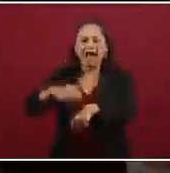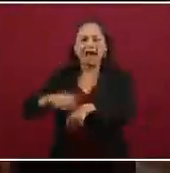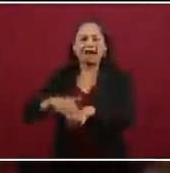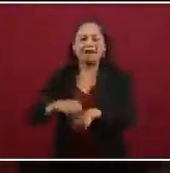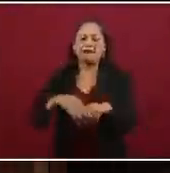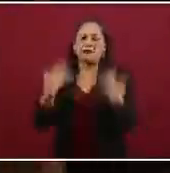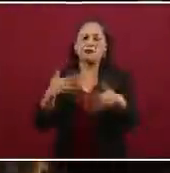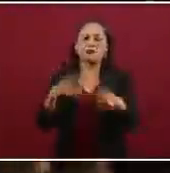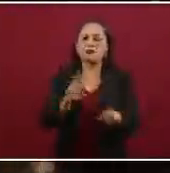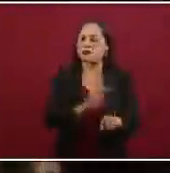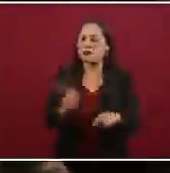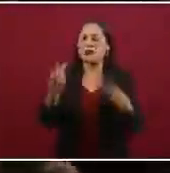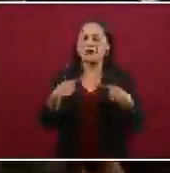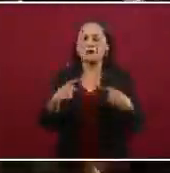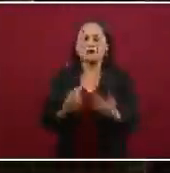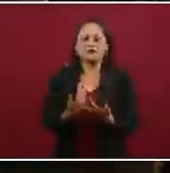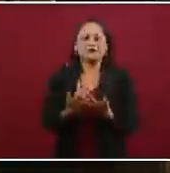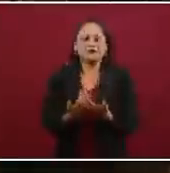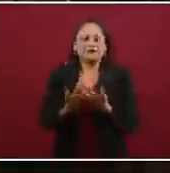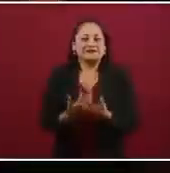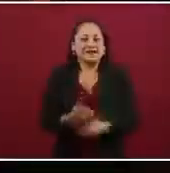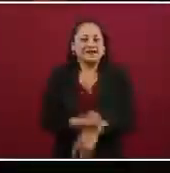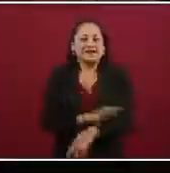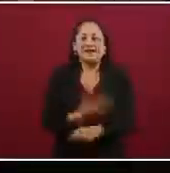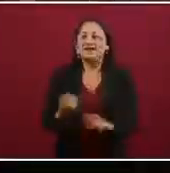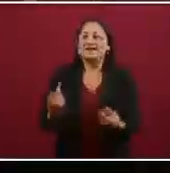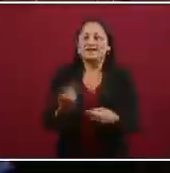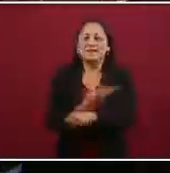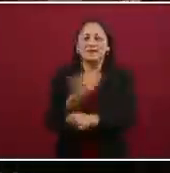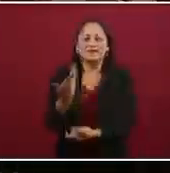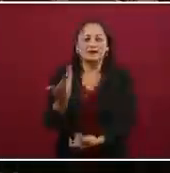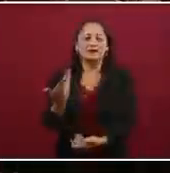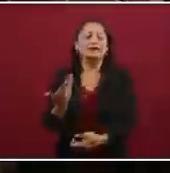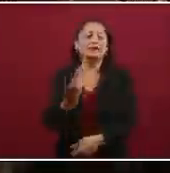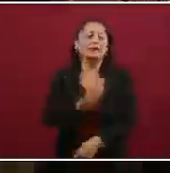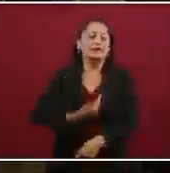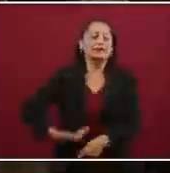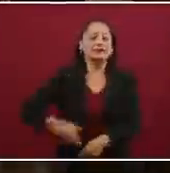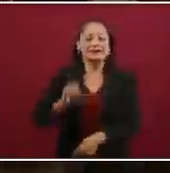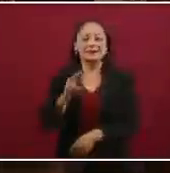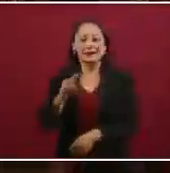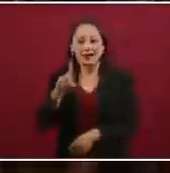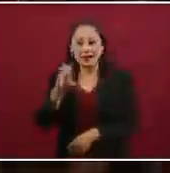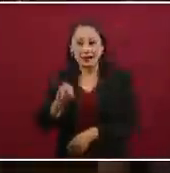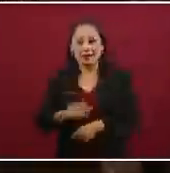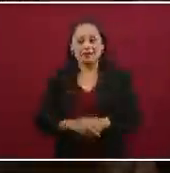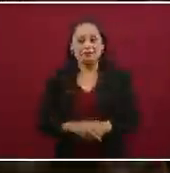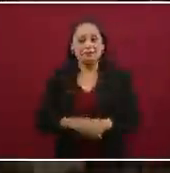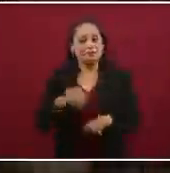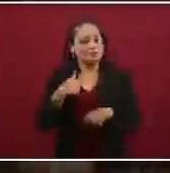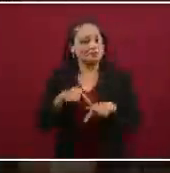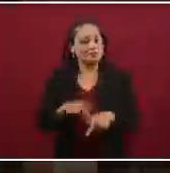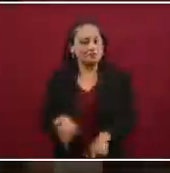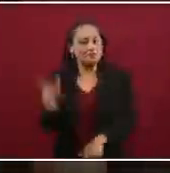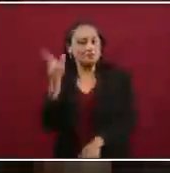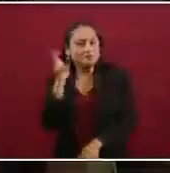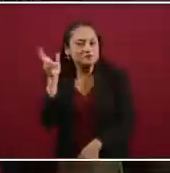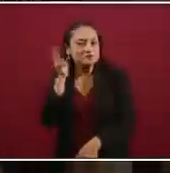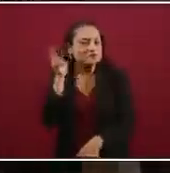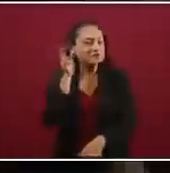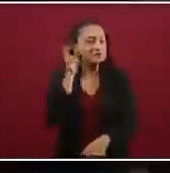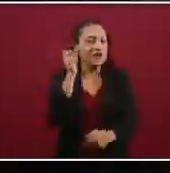ocurra el primer grito del presidente López Obrador. Aquí estamos y ya sigo oyendo yo los gritos y los vivas